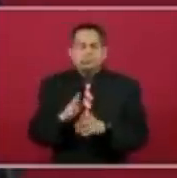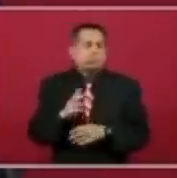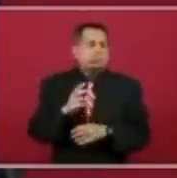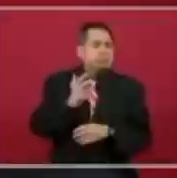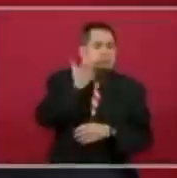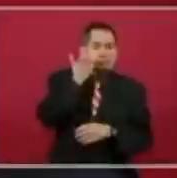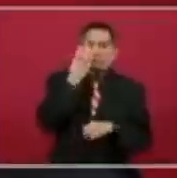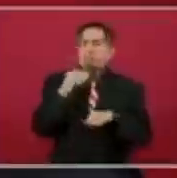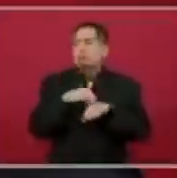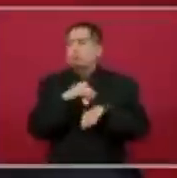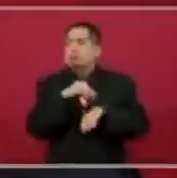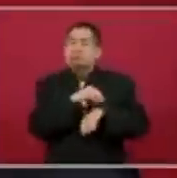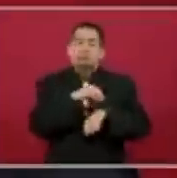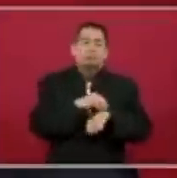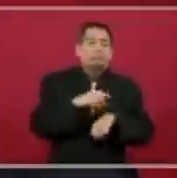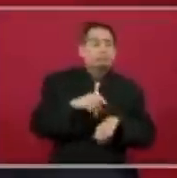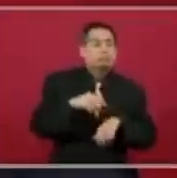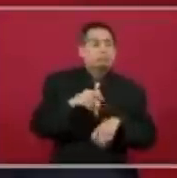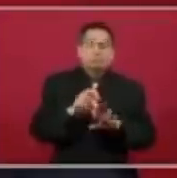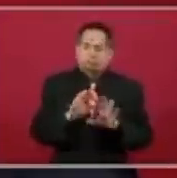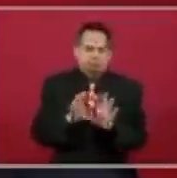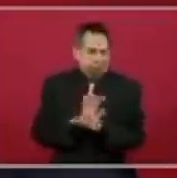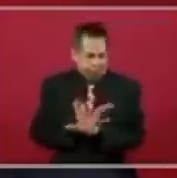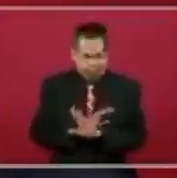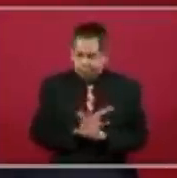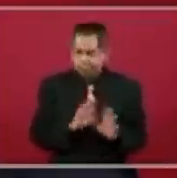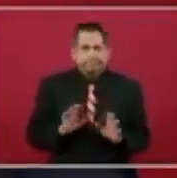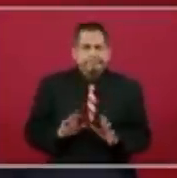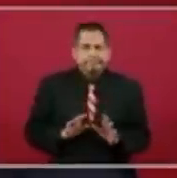pretextos, excusas a